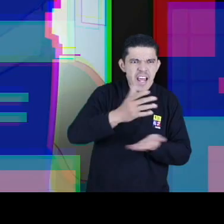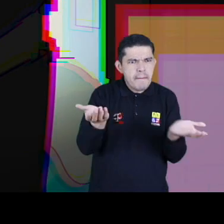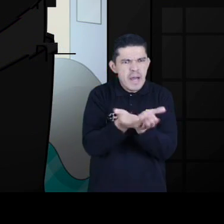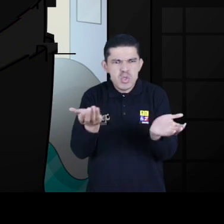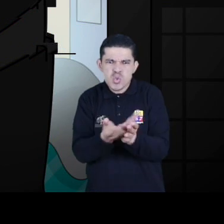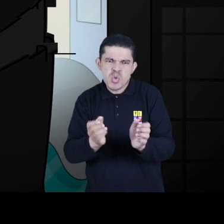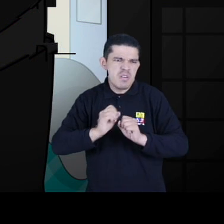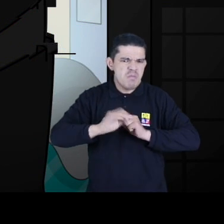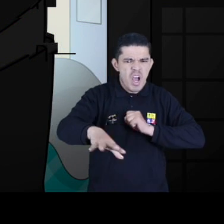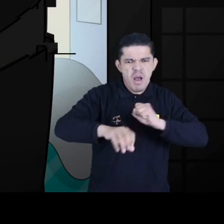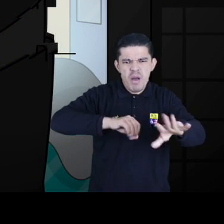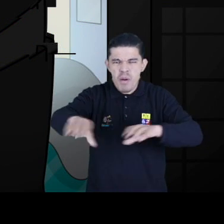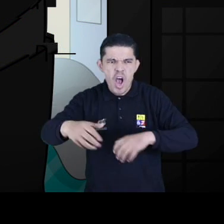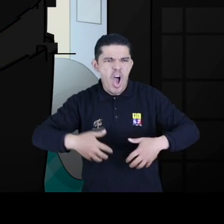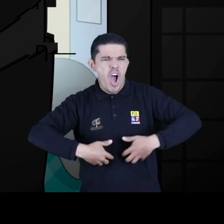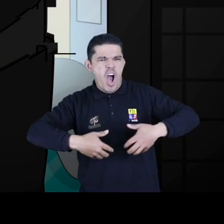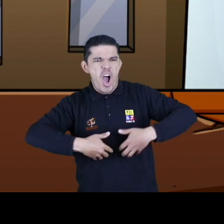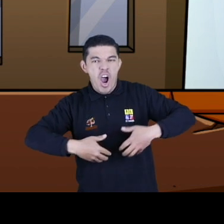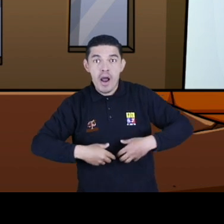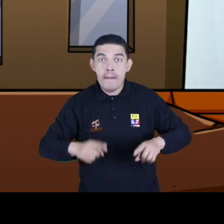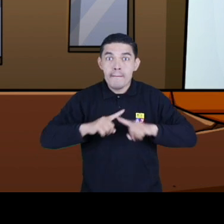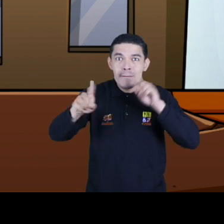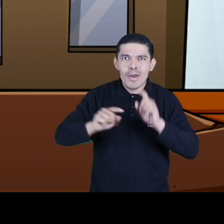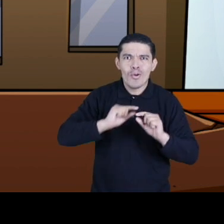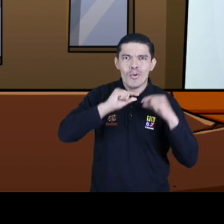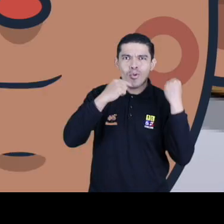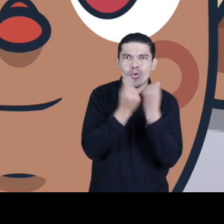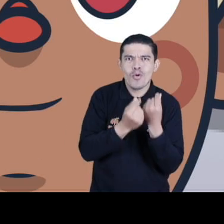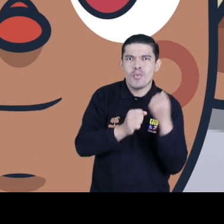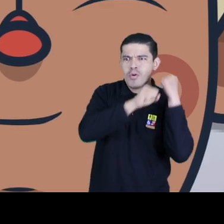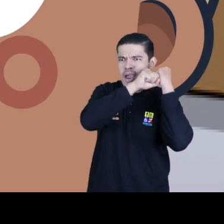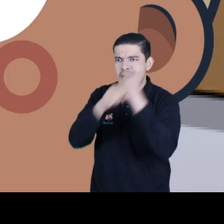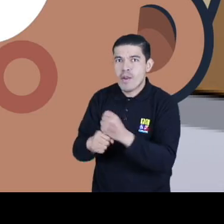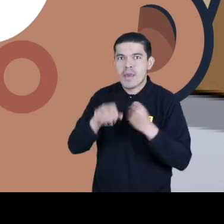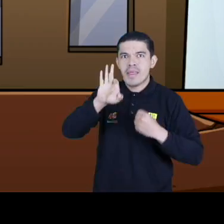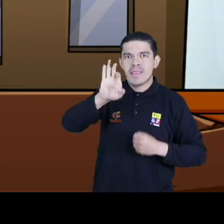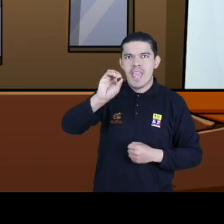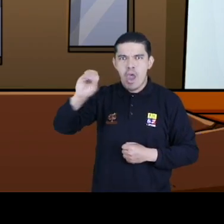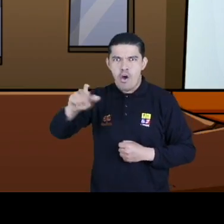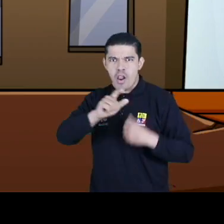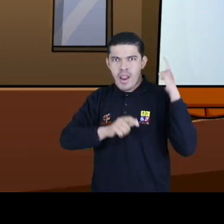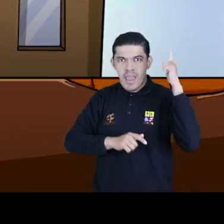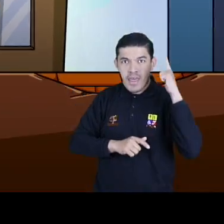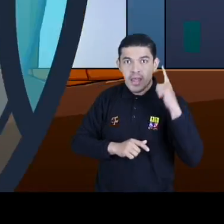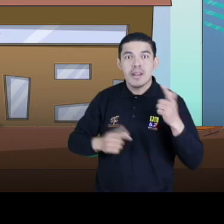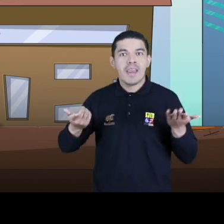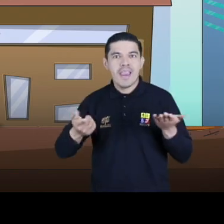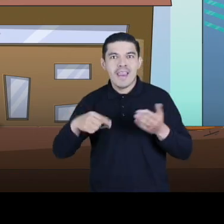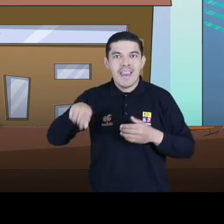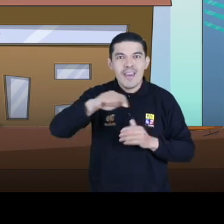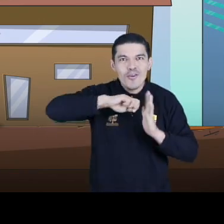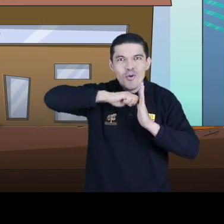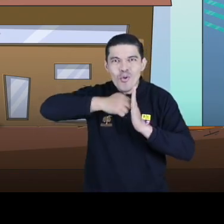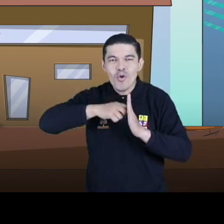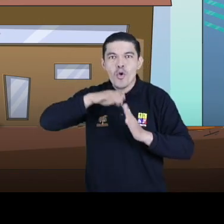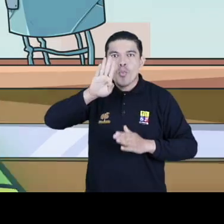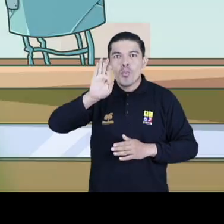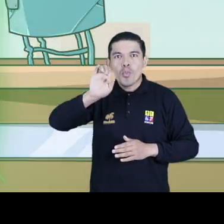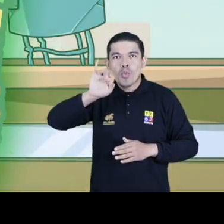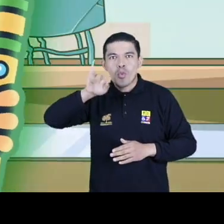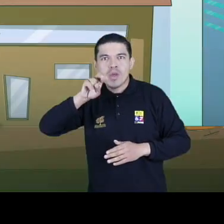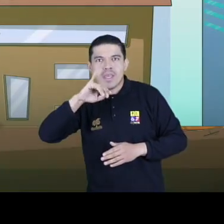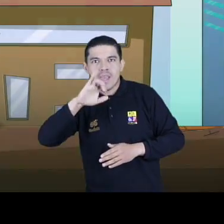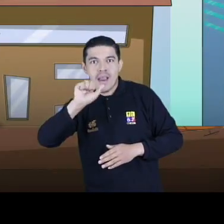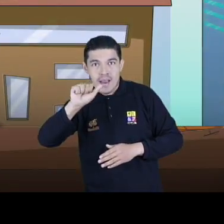Pero un grupo de valientes héroes, liderados por Teo, su mascota Bujía y su inseparable